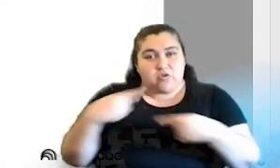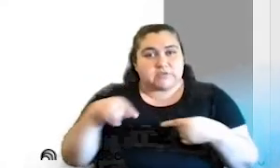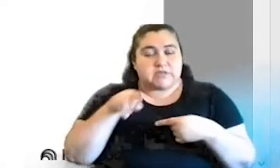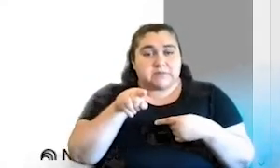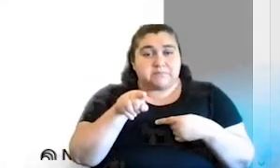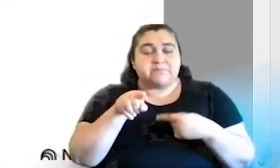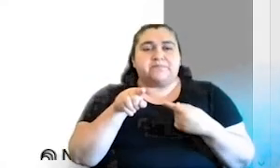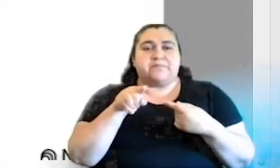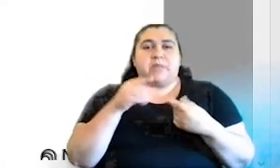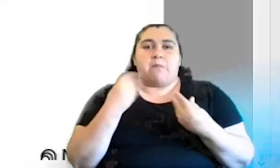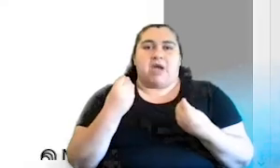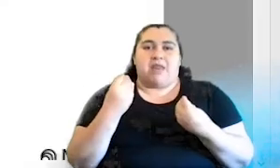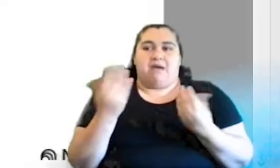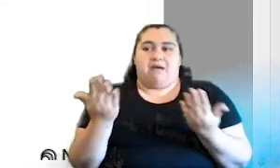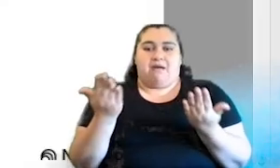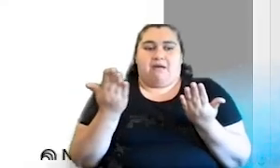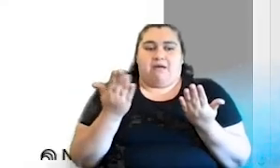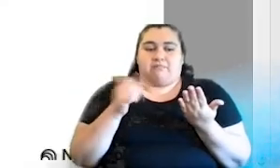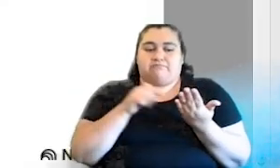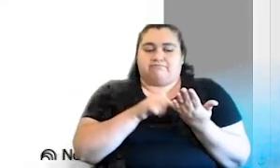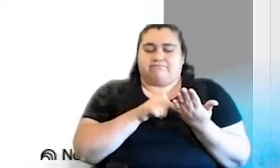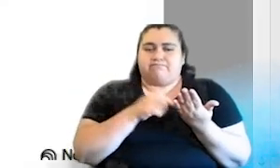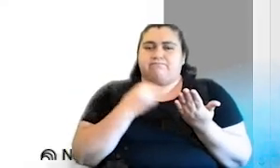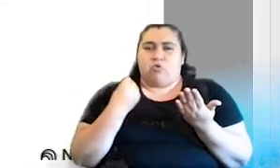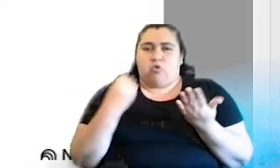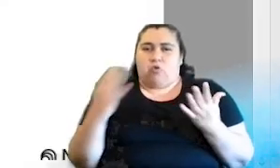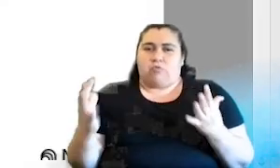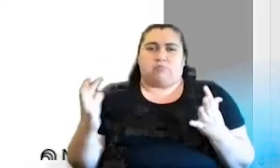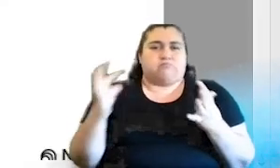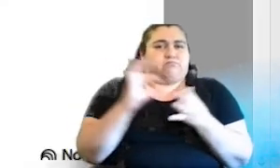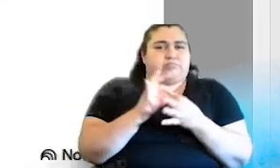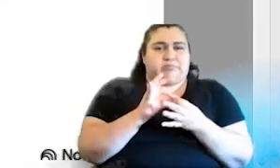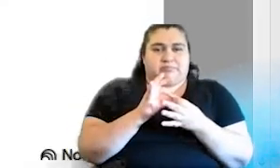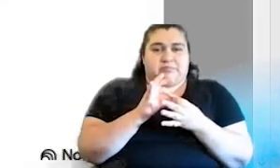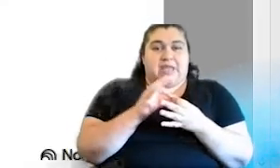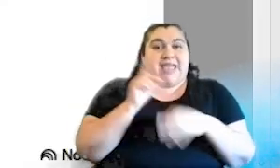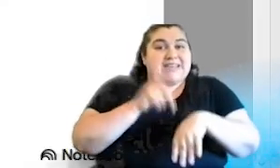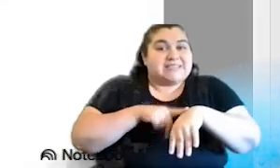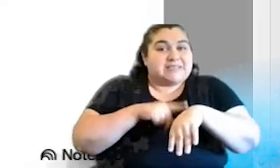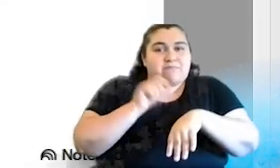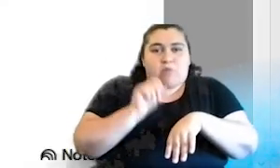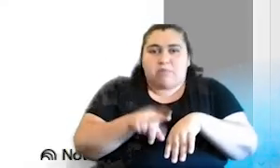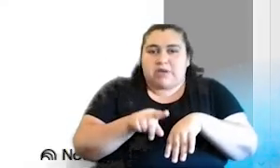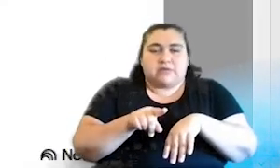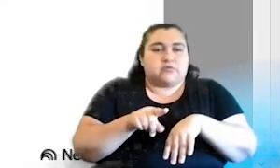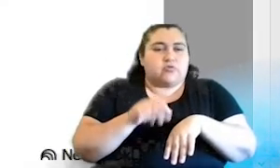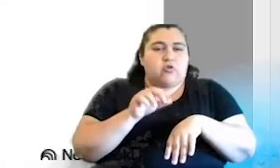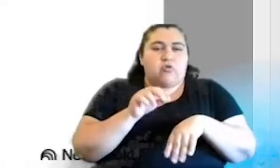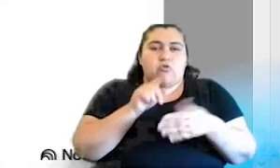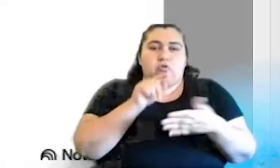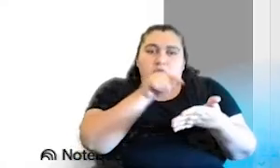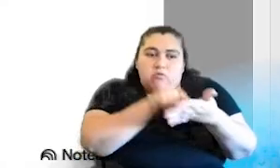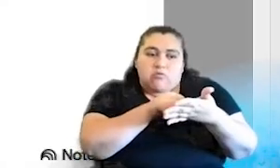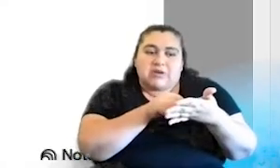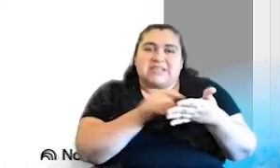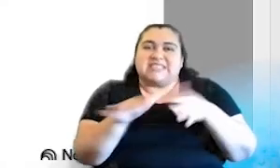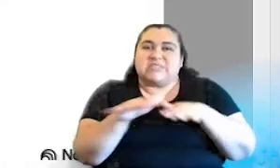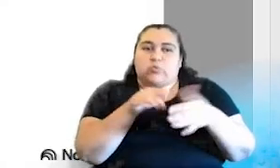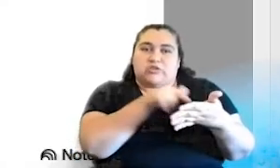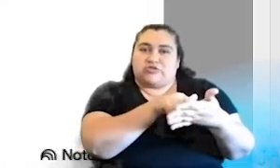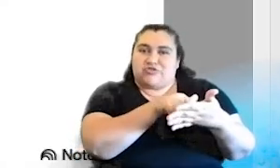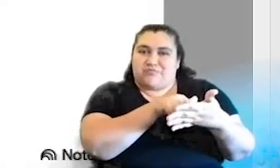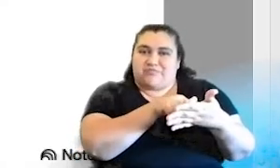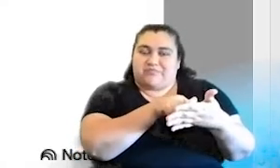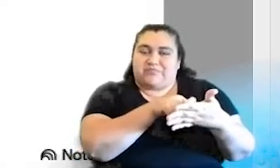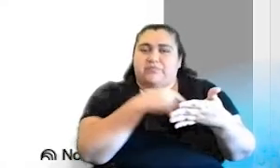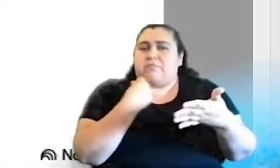gusten, utilizar la ley vigente en el momento en que se configuró el hecho imponible. ¿Y por qué